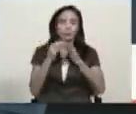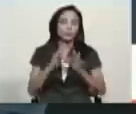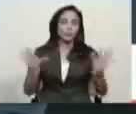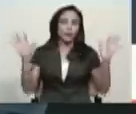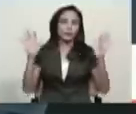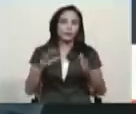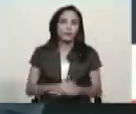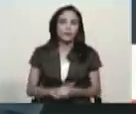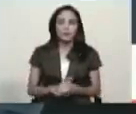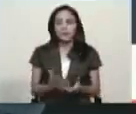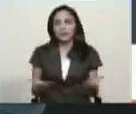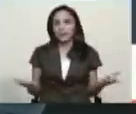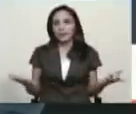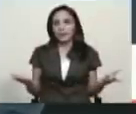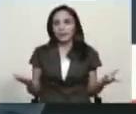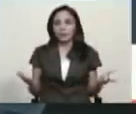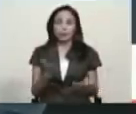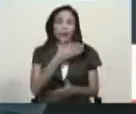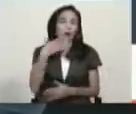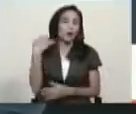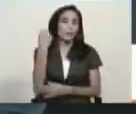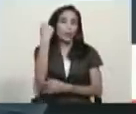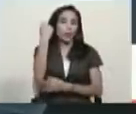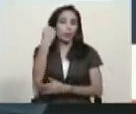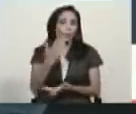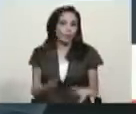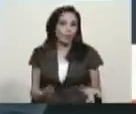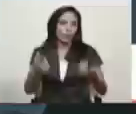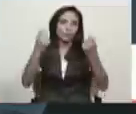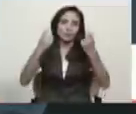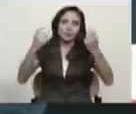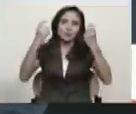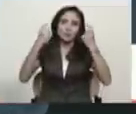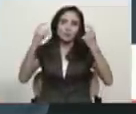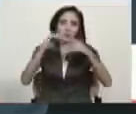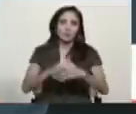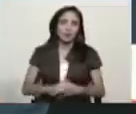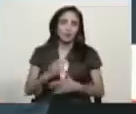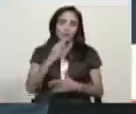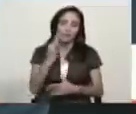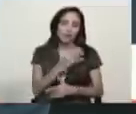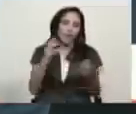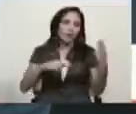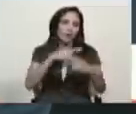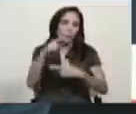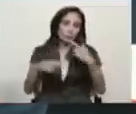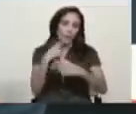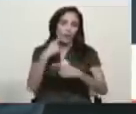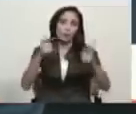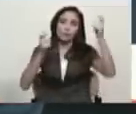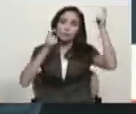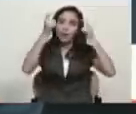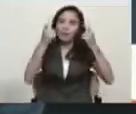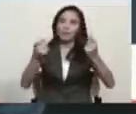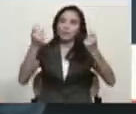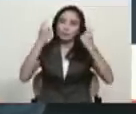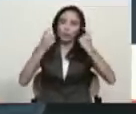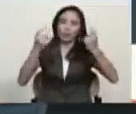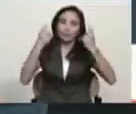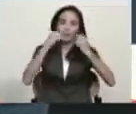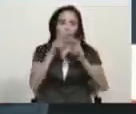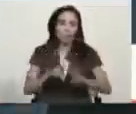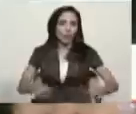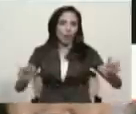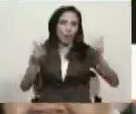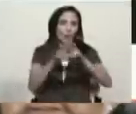tener al más grande maestro que pueda tener un revolucionario, nuestro comandante Hugo Chávez, maestro de valores,